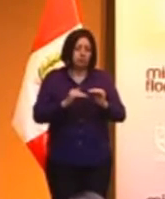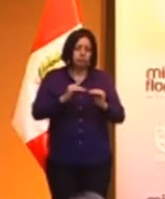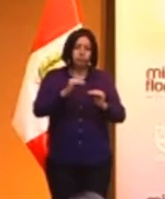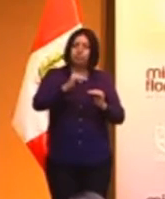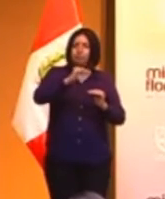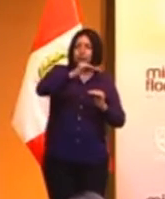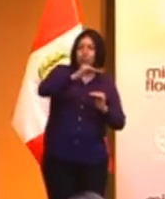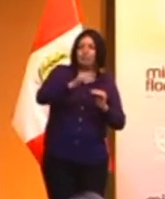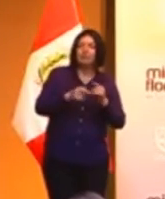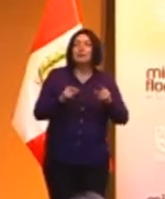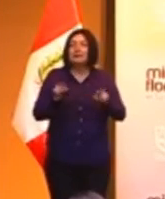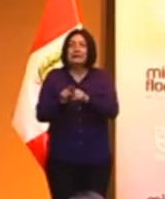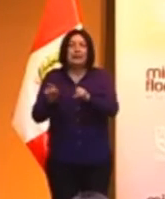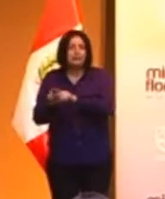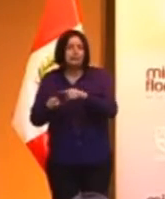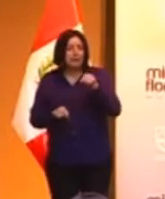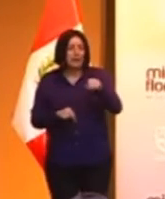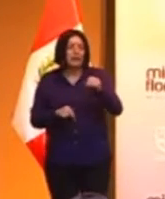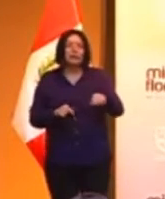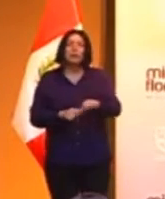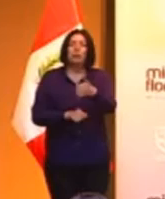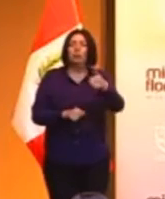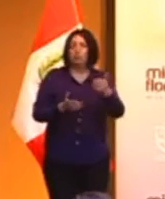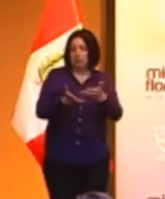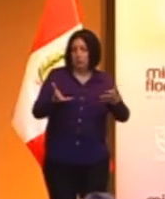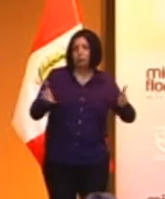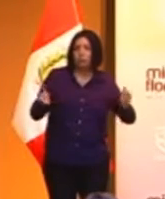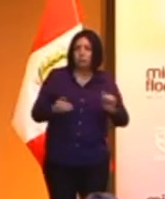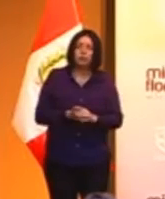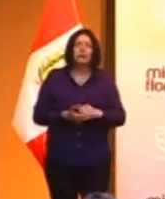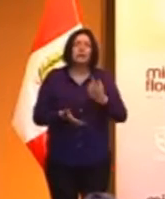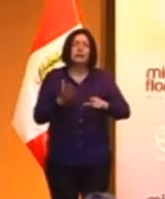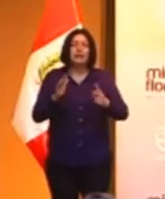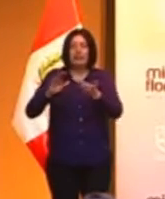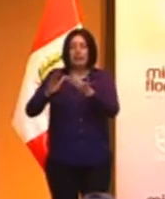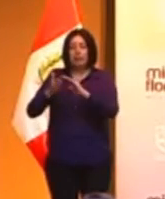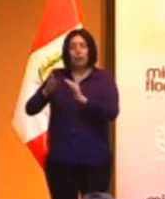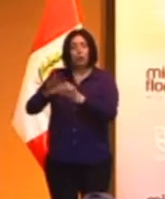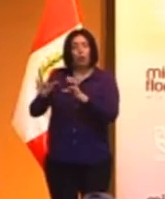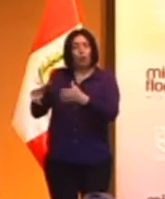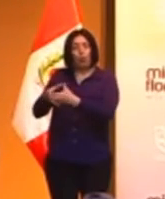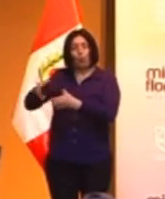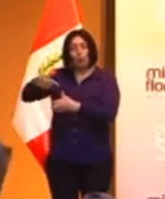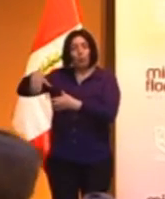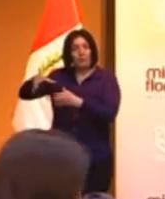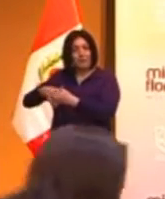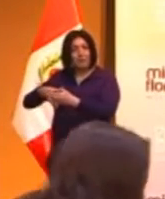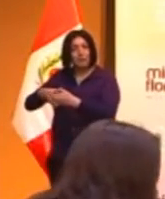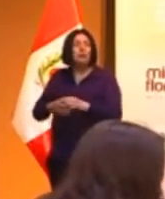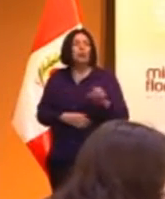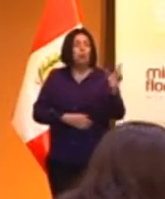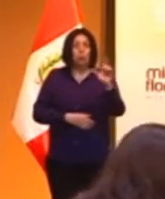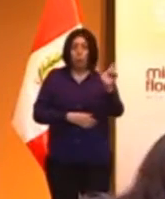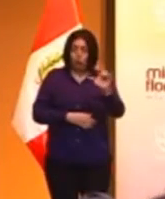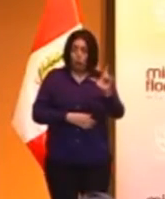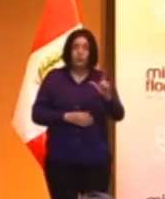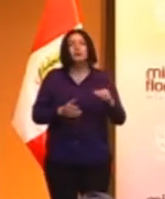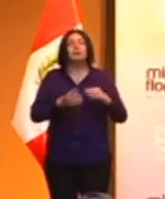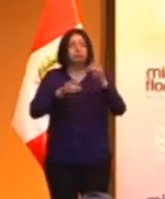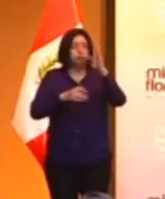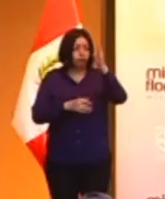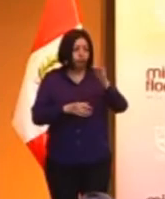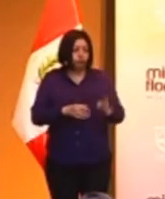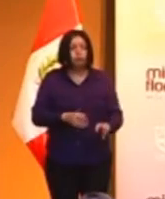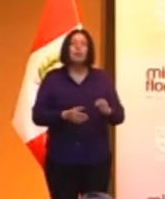desnivel. Tenemos también ahí algunas otras cosas más que en el Comité de Movilidad todos los días lunes seguimos